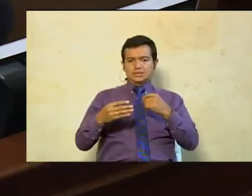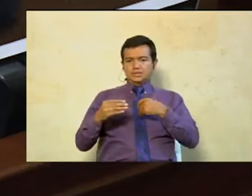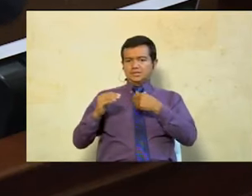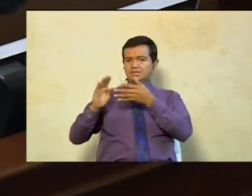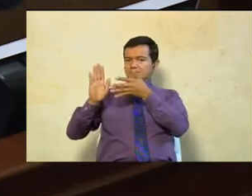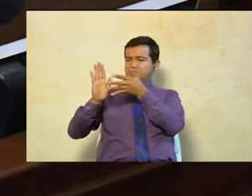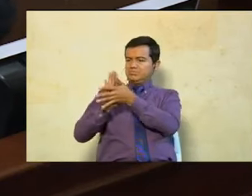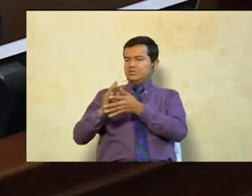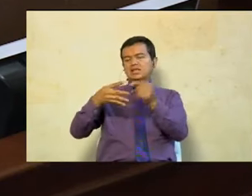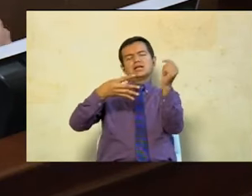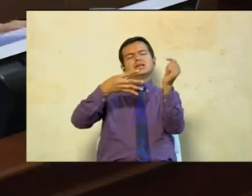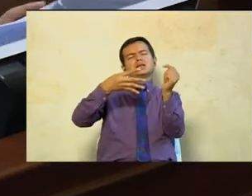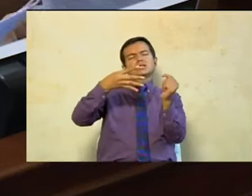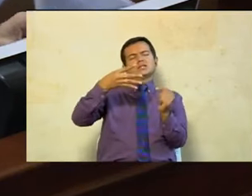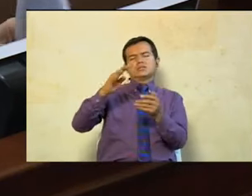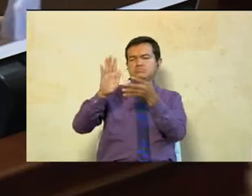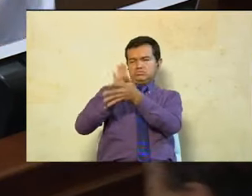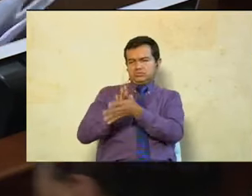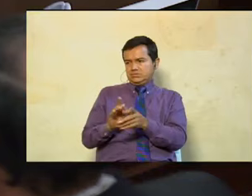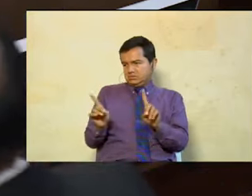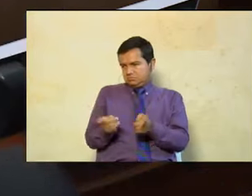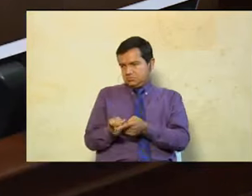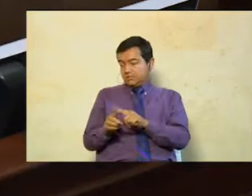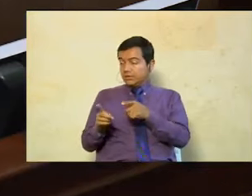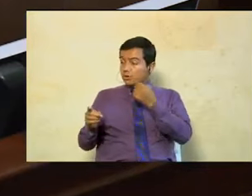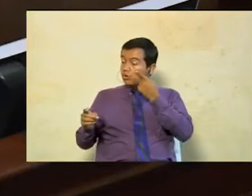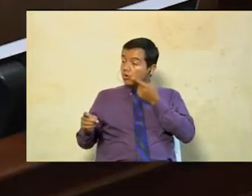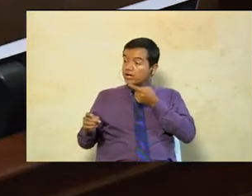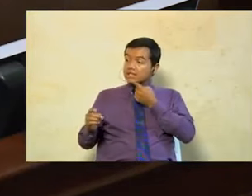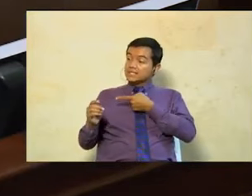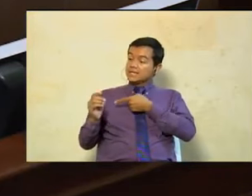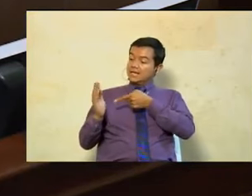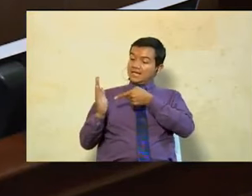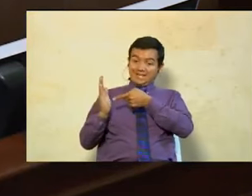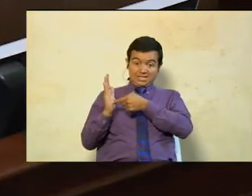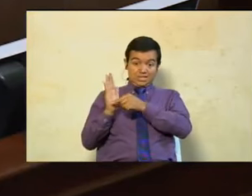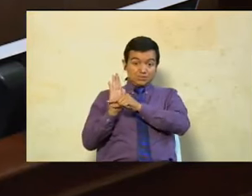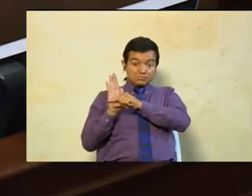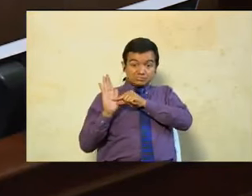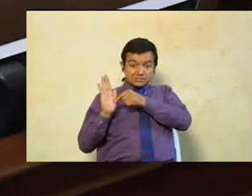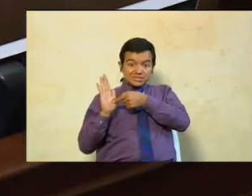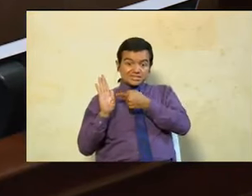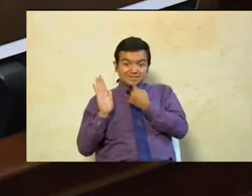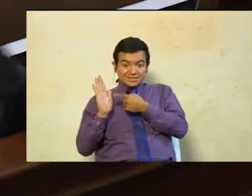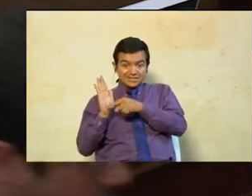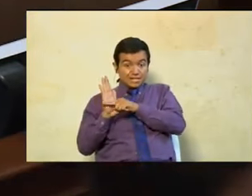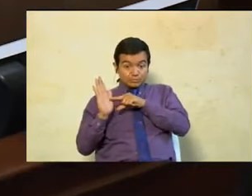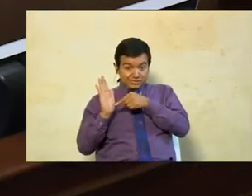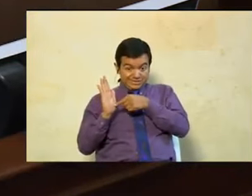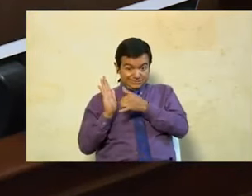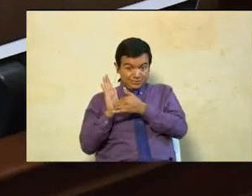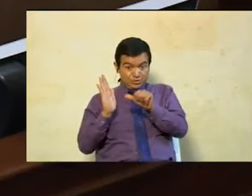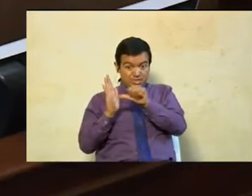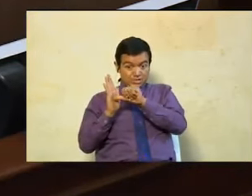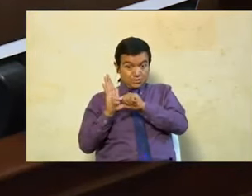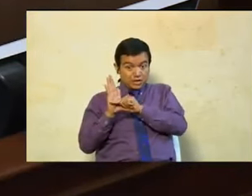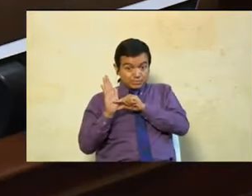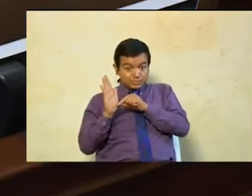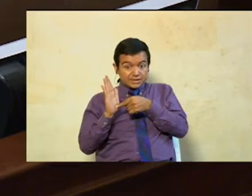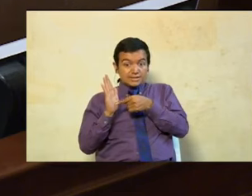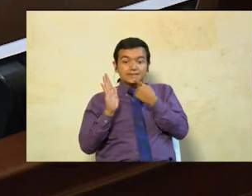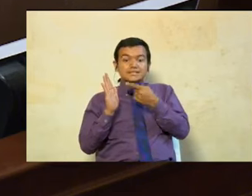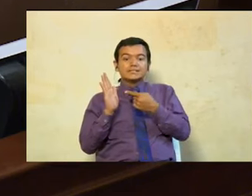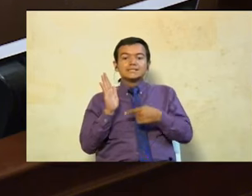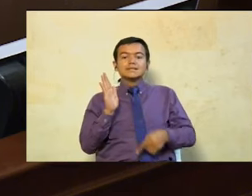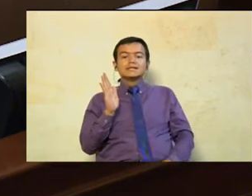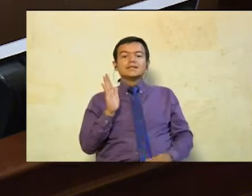serie de requisitos pero Óigame presidente viene luego un parágrafo que dice lo siguiente los